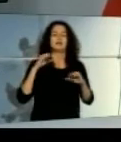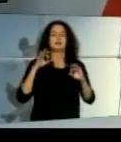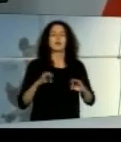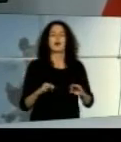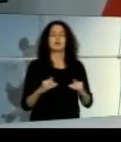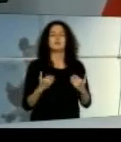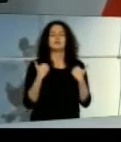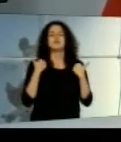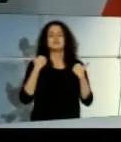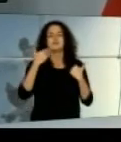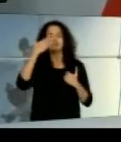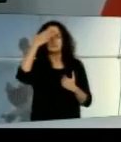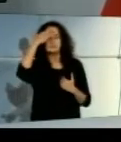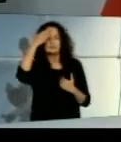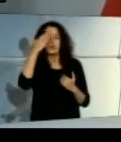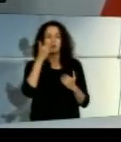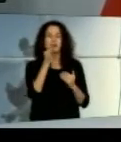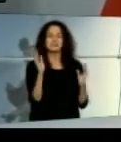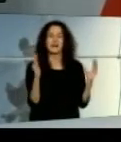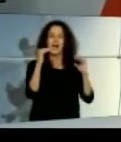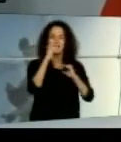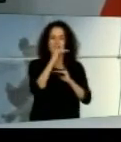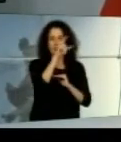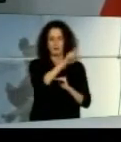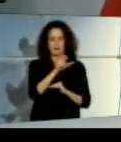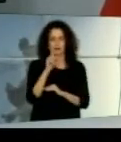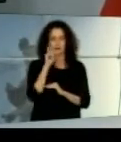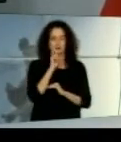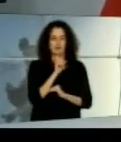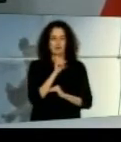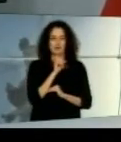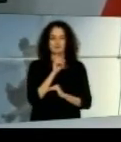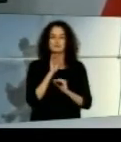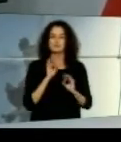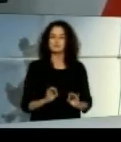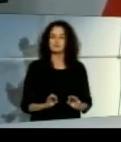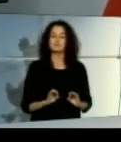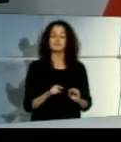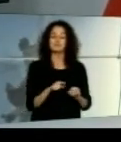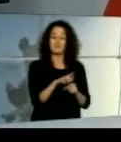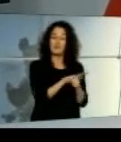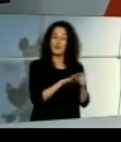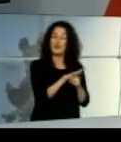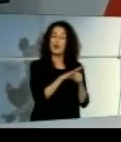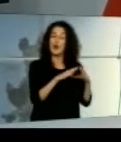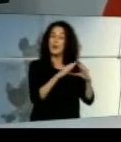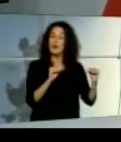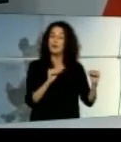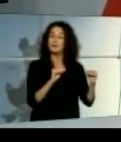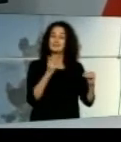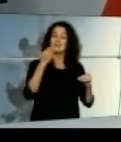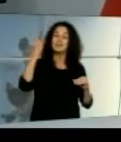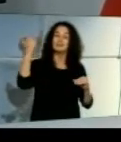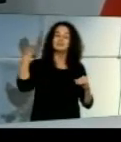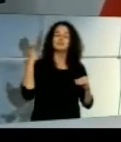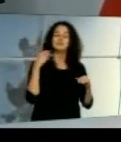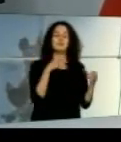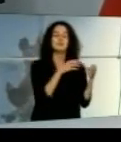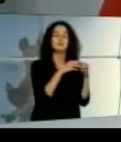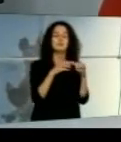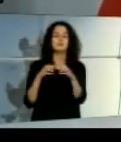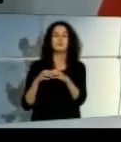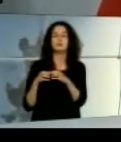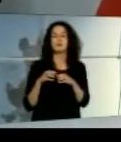tutela y la atención de las personas sordas. En ese momento el distrito universitario estaba comprendido por las tres provincias